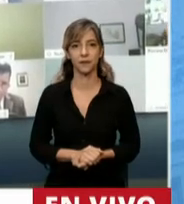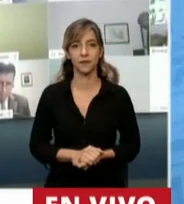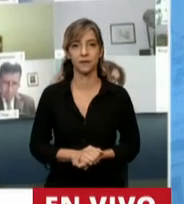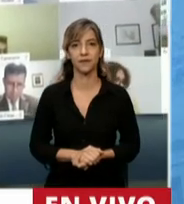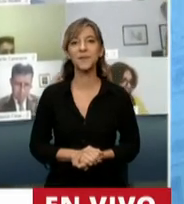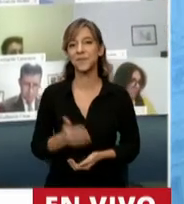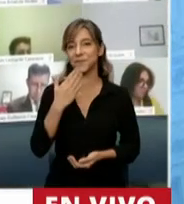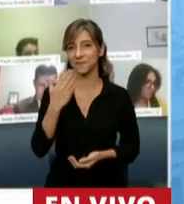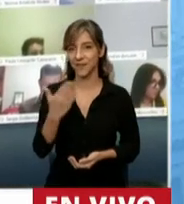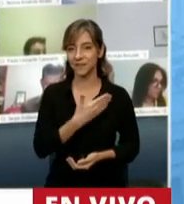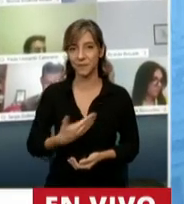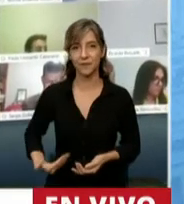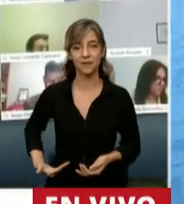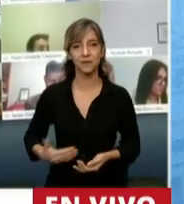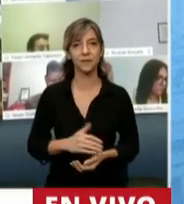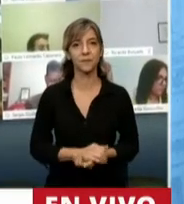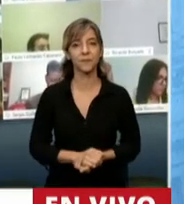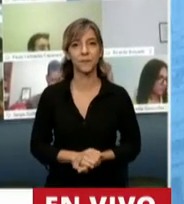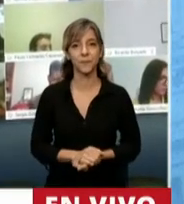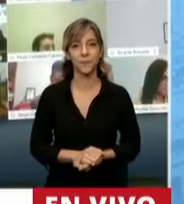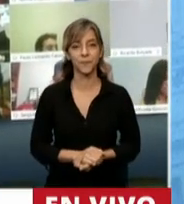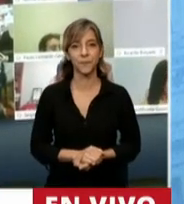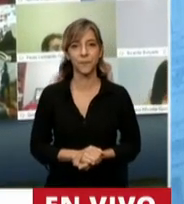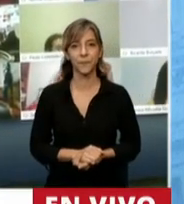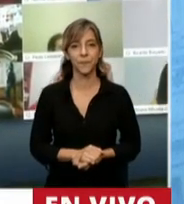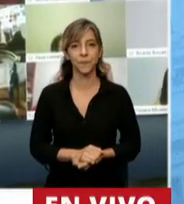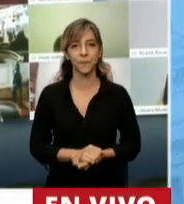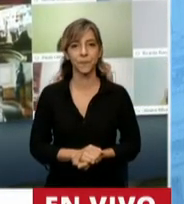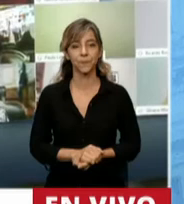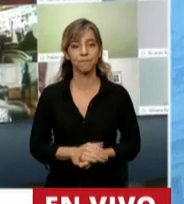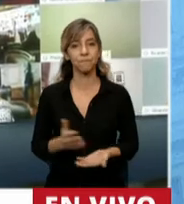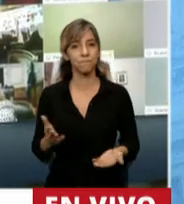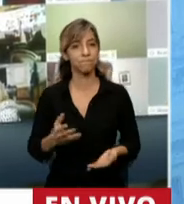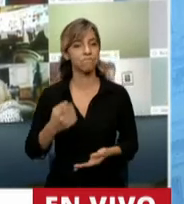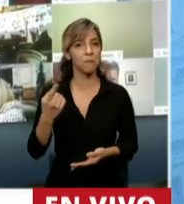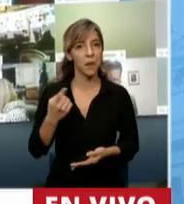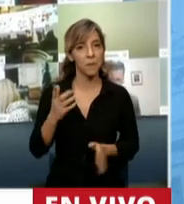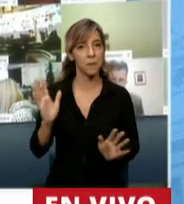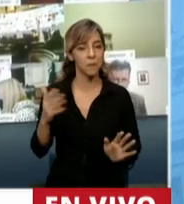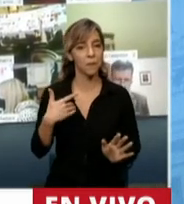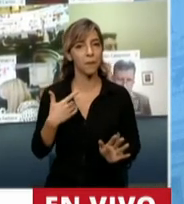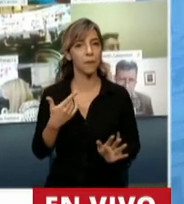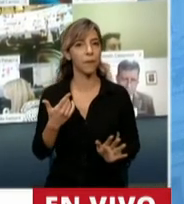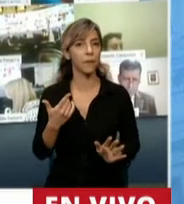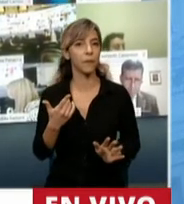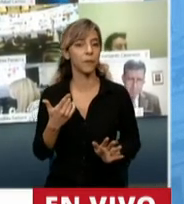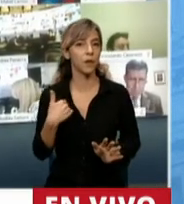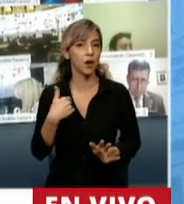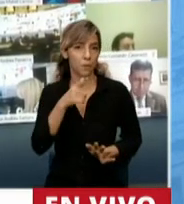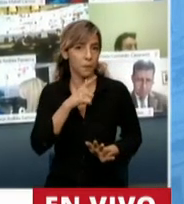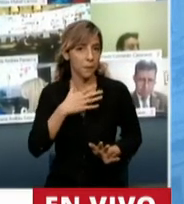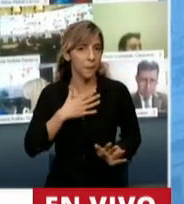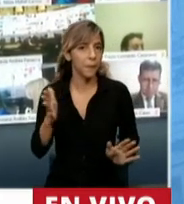gracias al señor presidente bueno en principio me parece que estamos hoy discutiendo sobre un